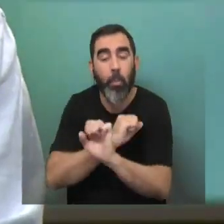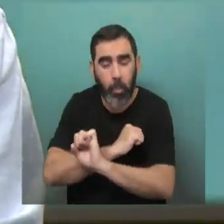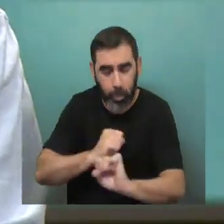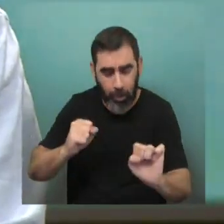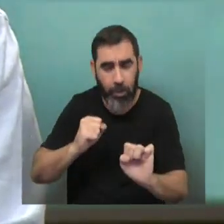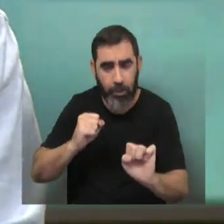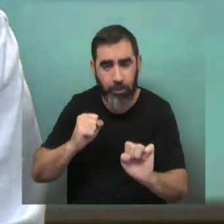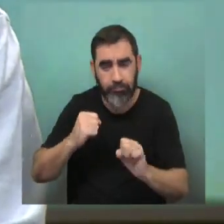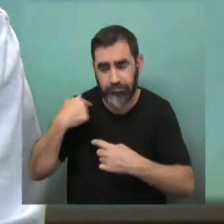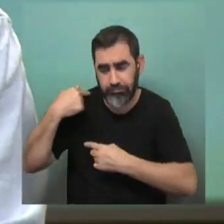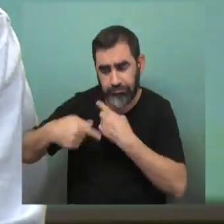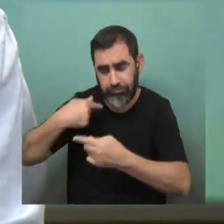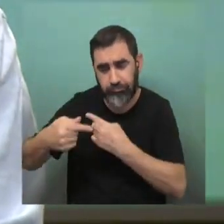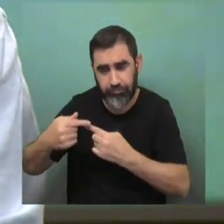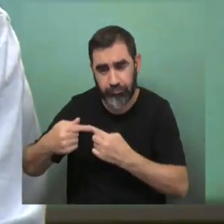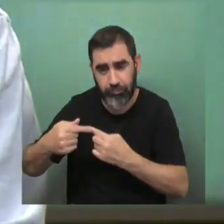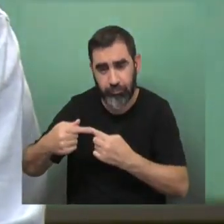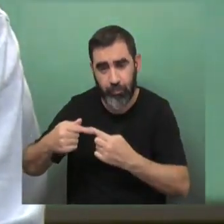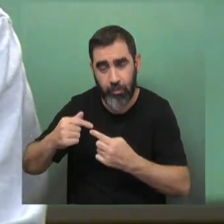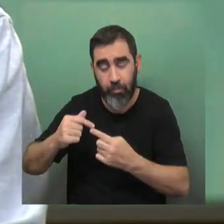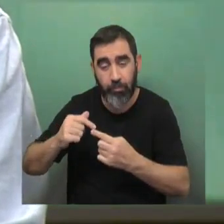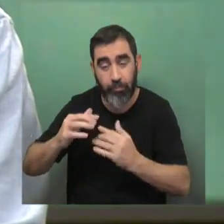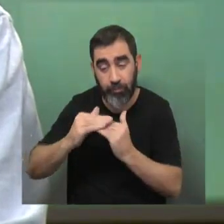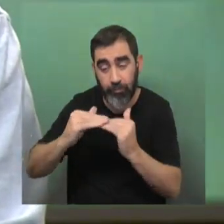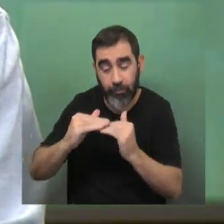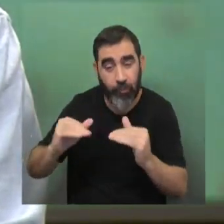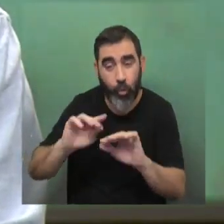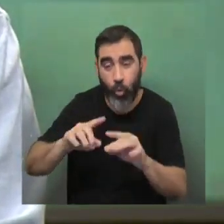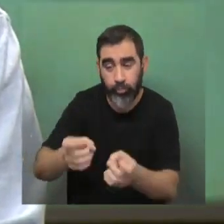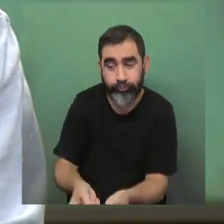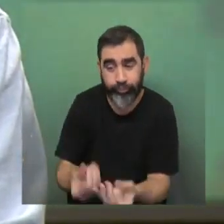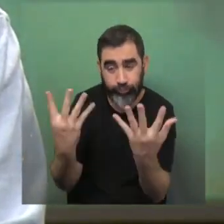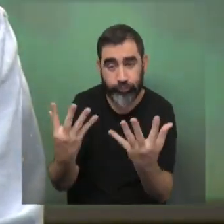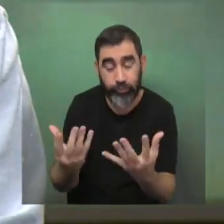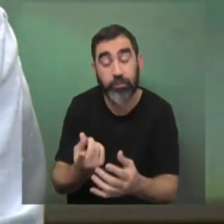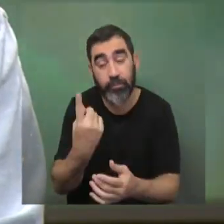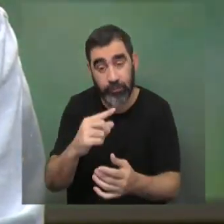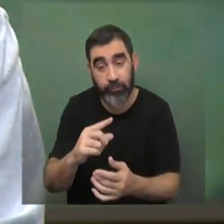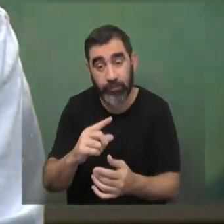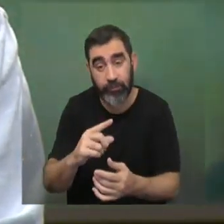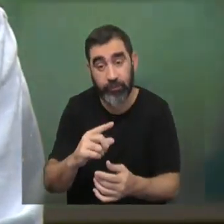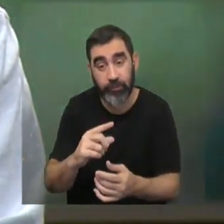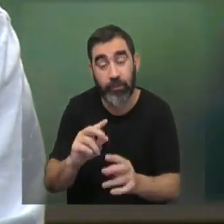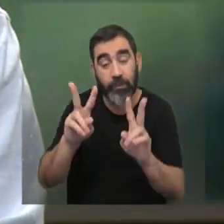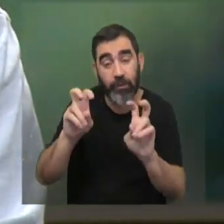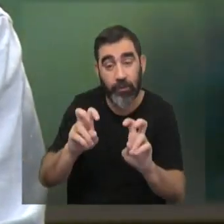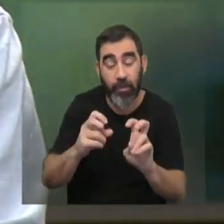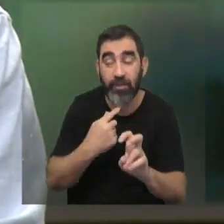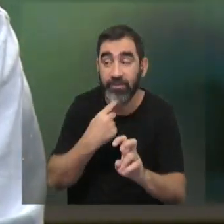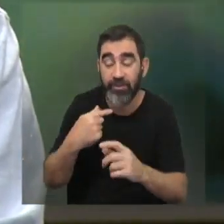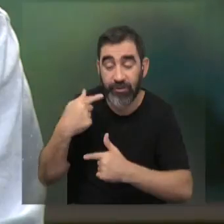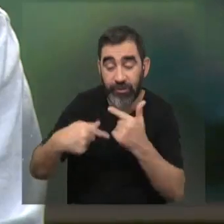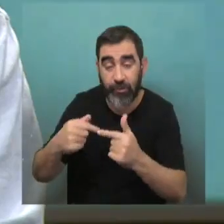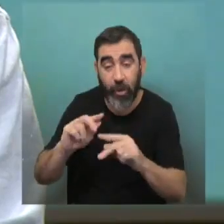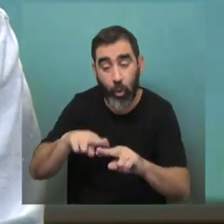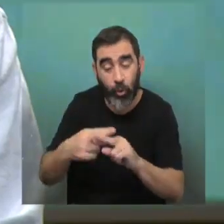de permanecer, de mantener su biomasa y no desprenderla. Entonces eso justamente es un combustible que se acumula y que es